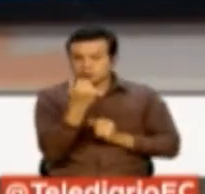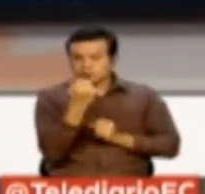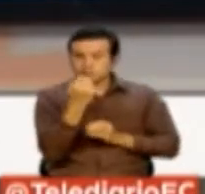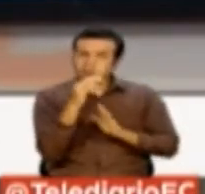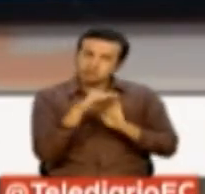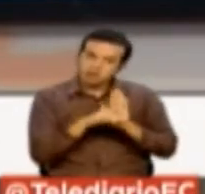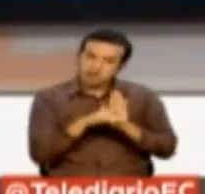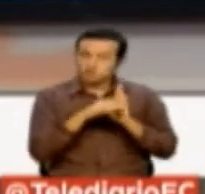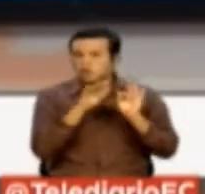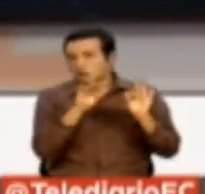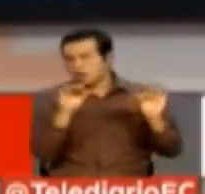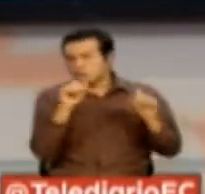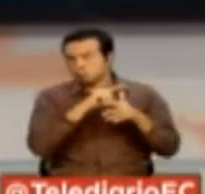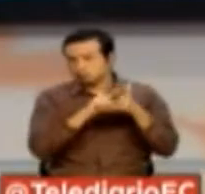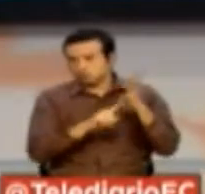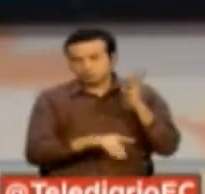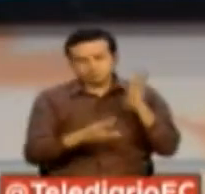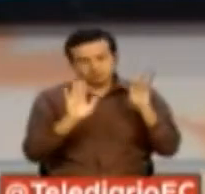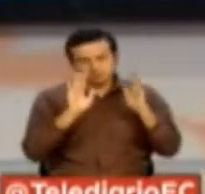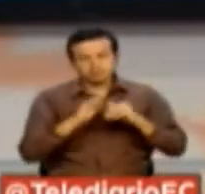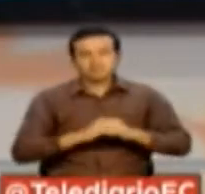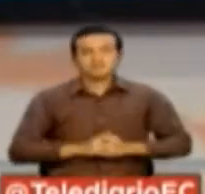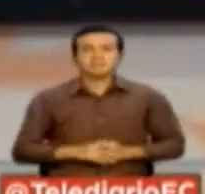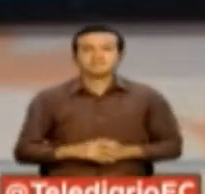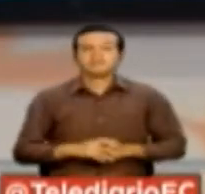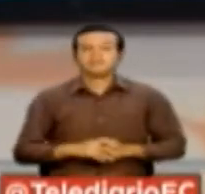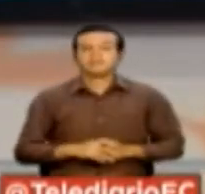los descuentos de calidad etcétera etcétera